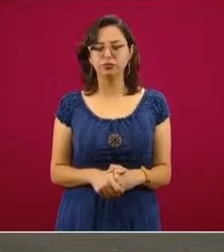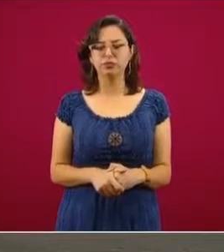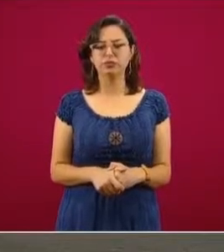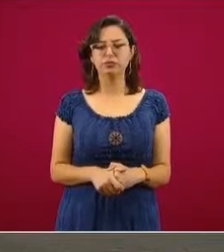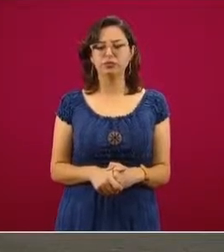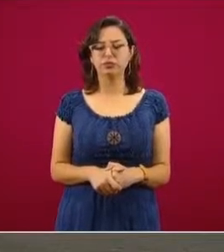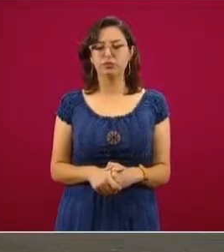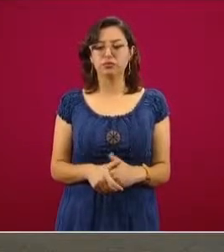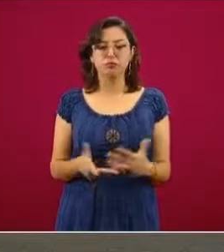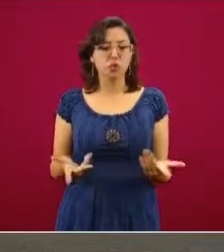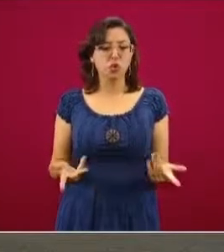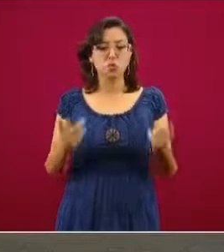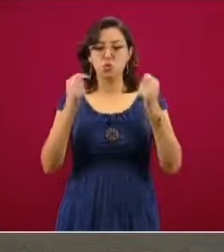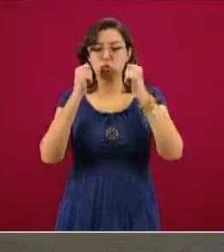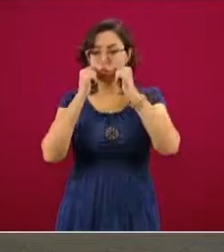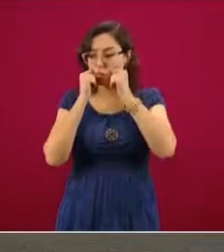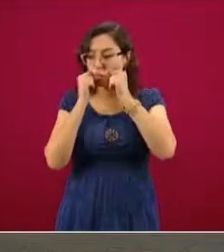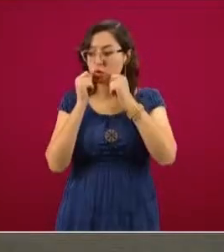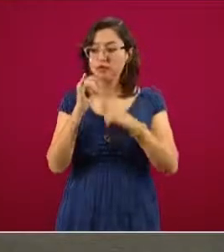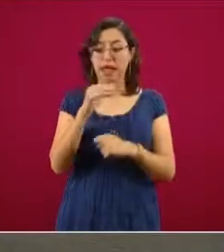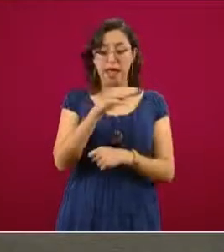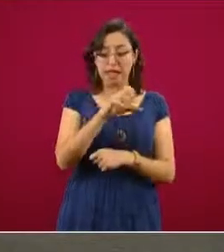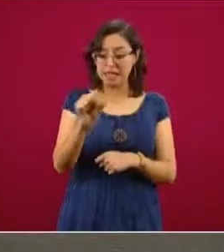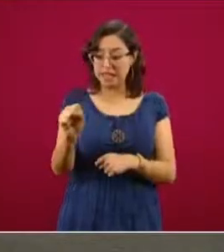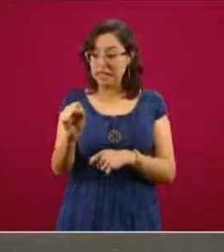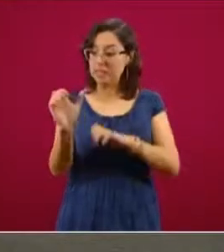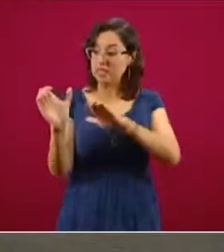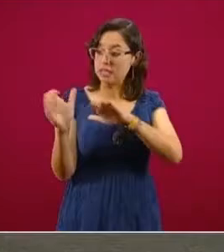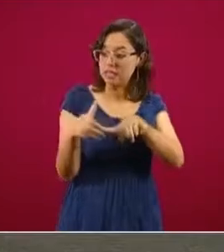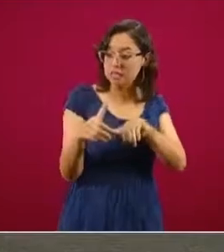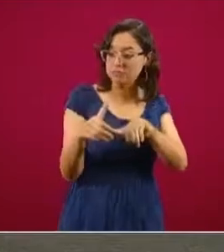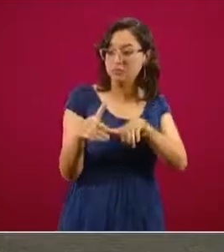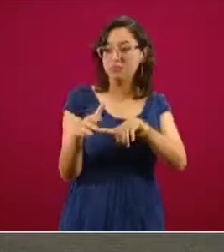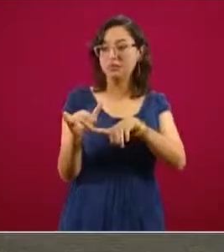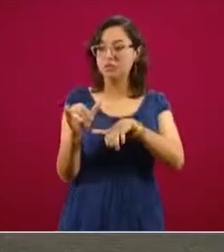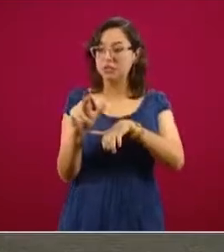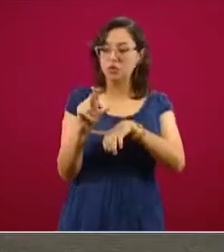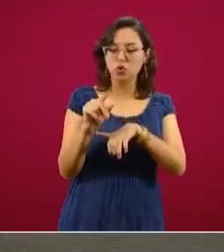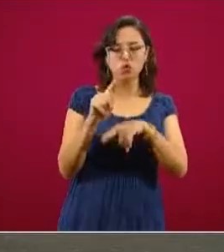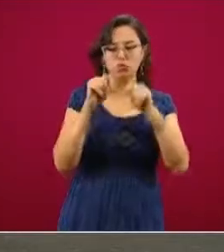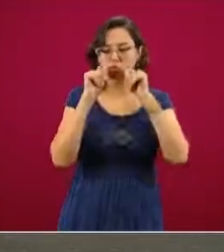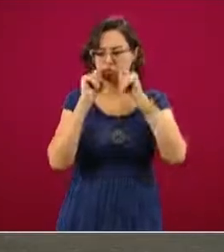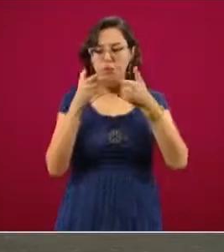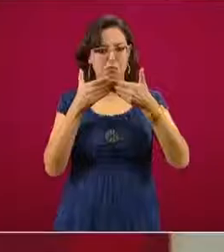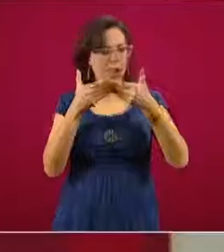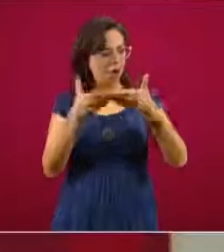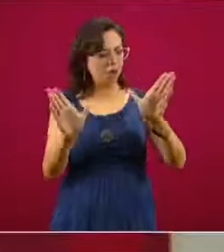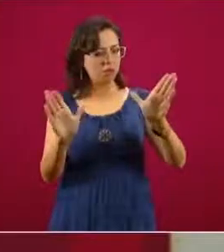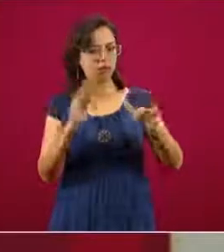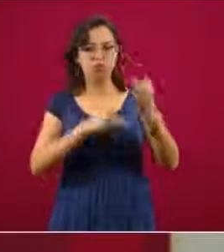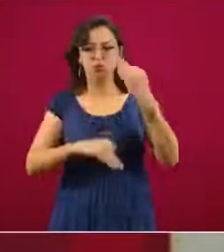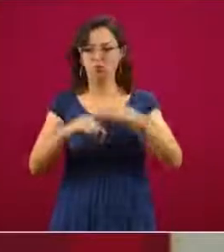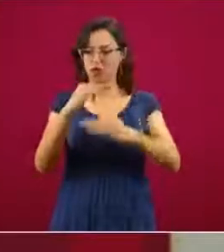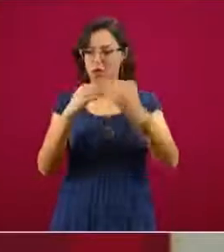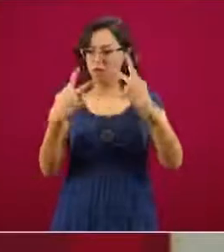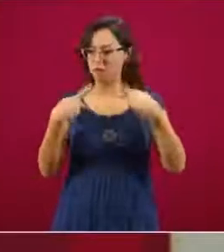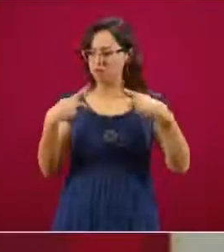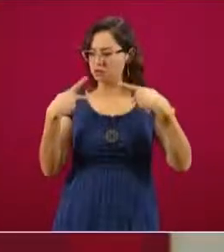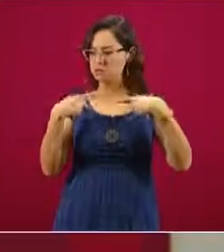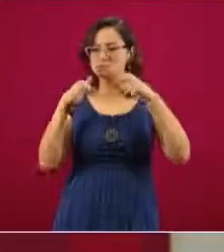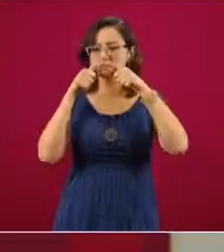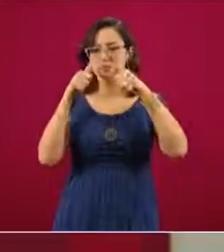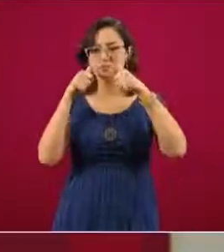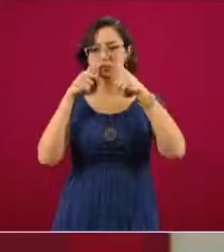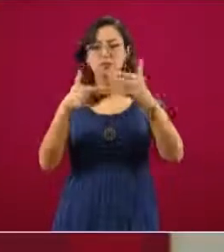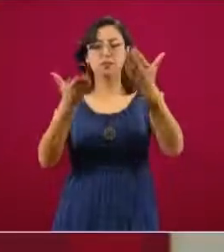Entonces, sin importar si son derechohabientes o no, el IMSS ha abierto, pero lo importante es que, ahora lo va a explicar de mejor manera el